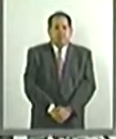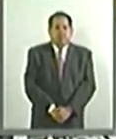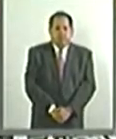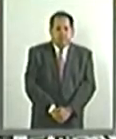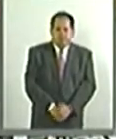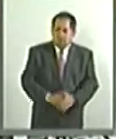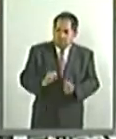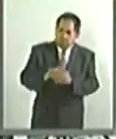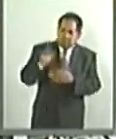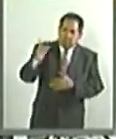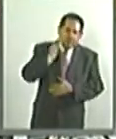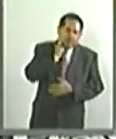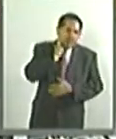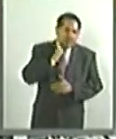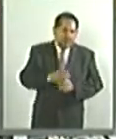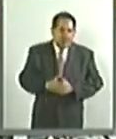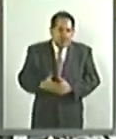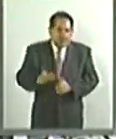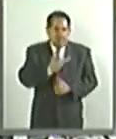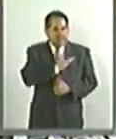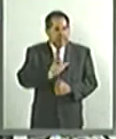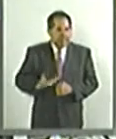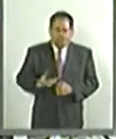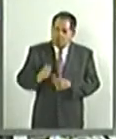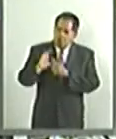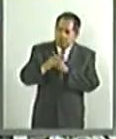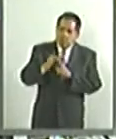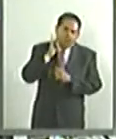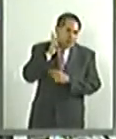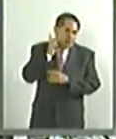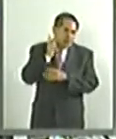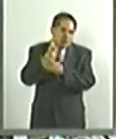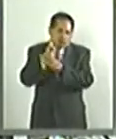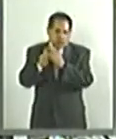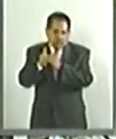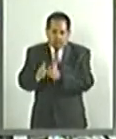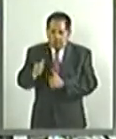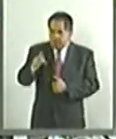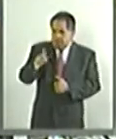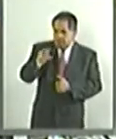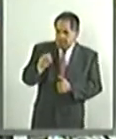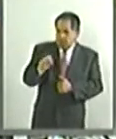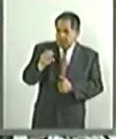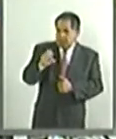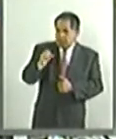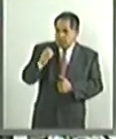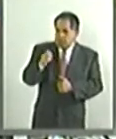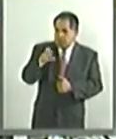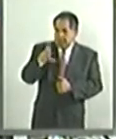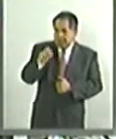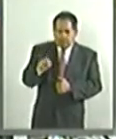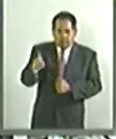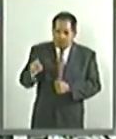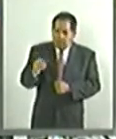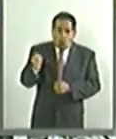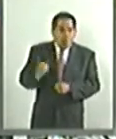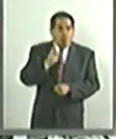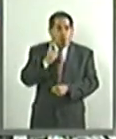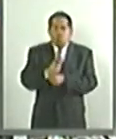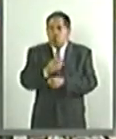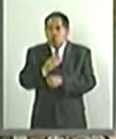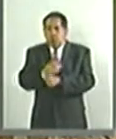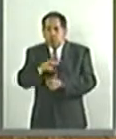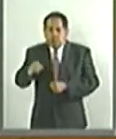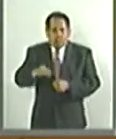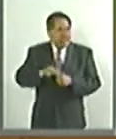Muchas gracias, senador, presidente de la Comisión Permanente Pablo Escudero Morales, por esta oportunidad